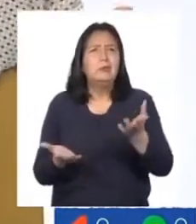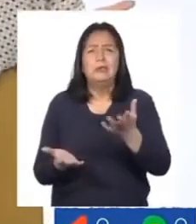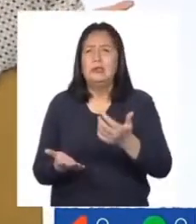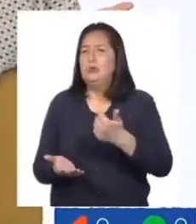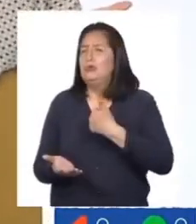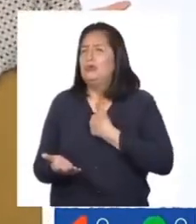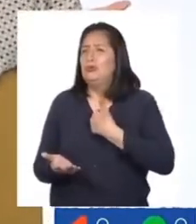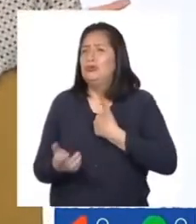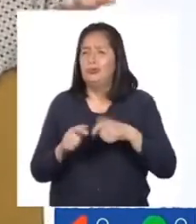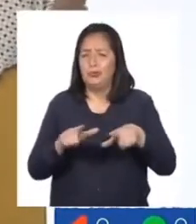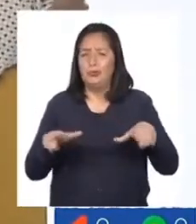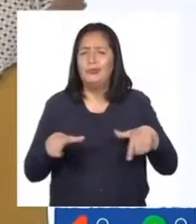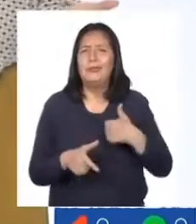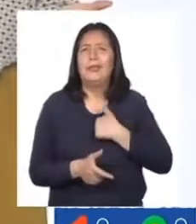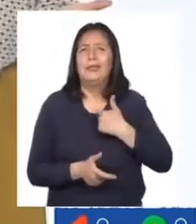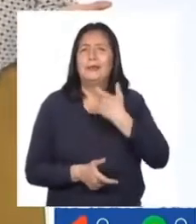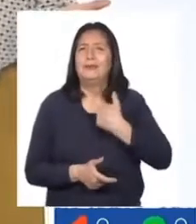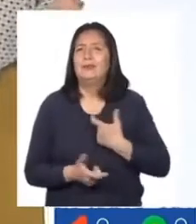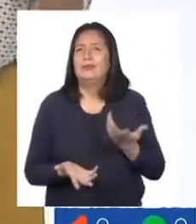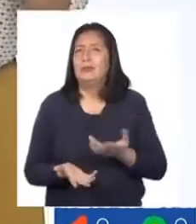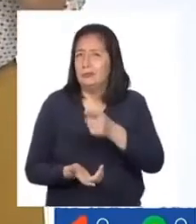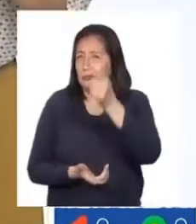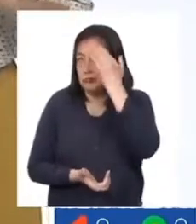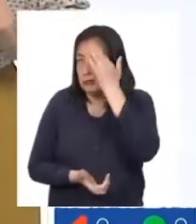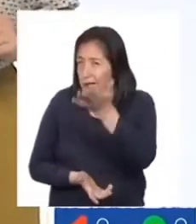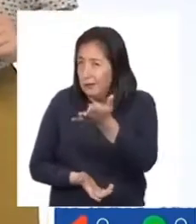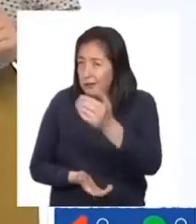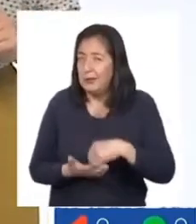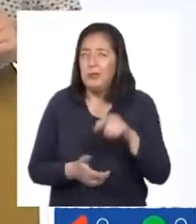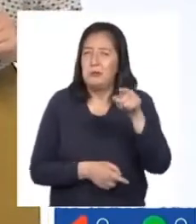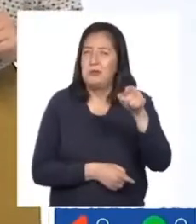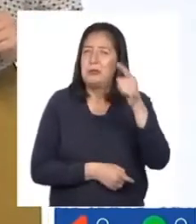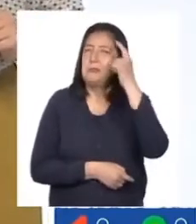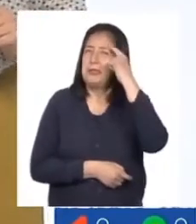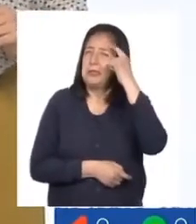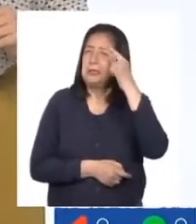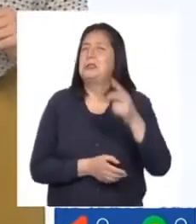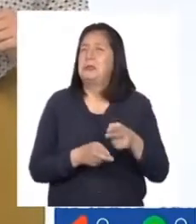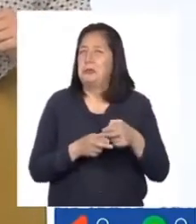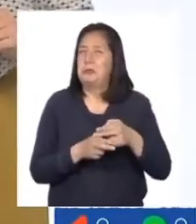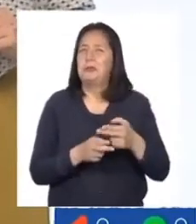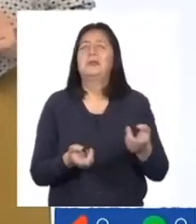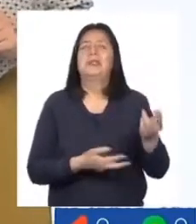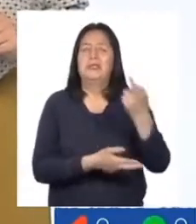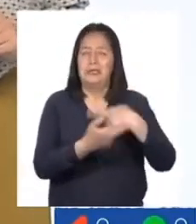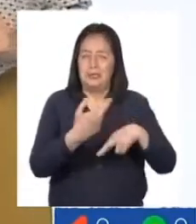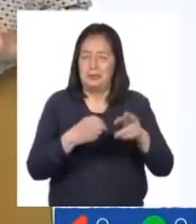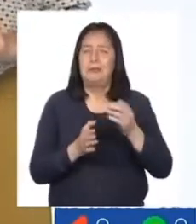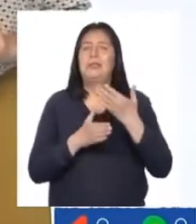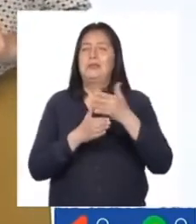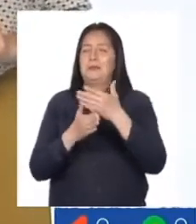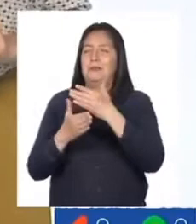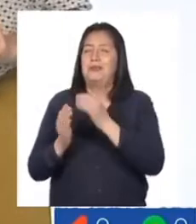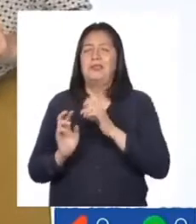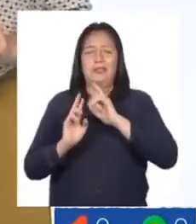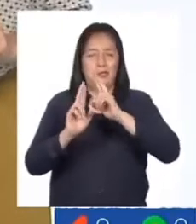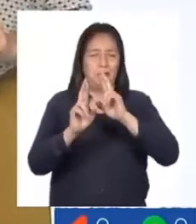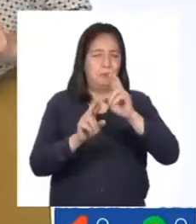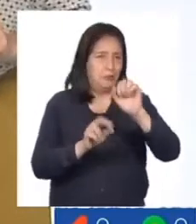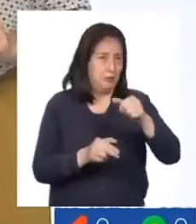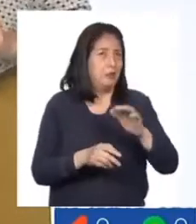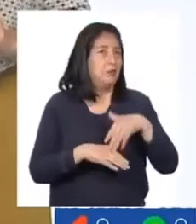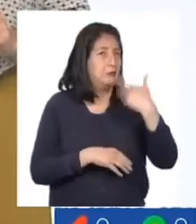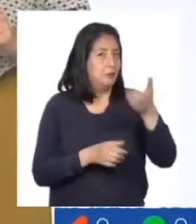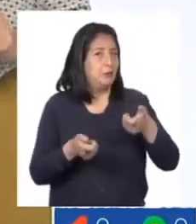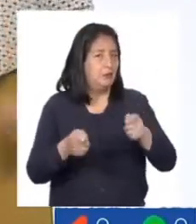nuestro espacio personal? ¿Lo saben? Los dejo pensando por unos minutos y volvemos para compartir nuestras respuestas